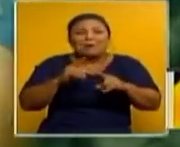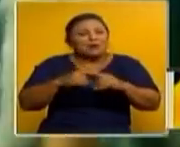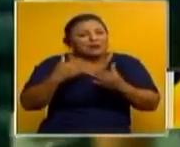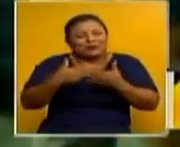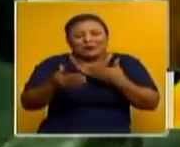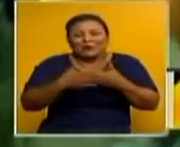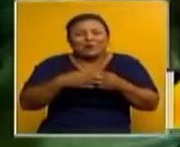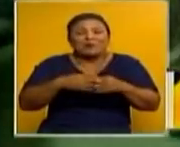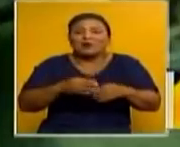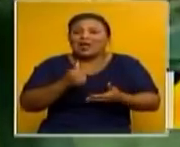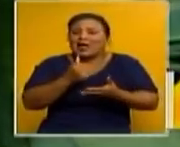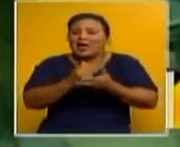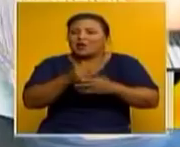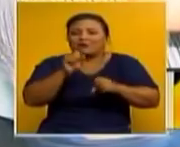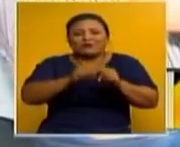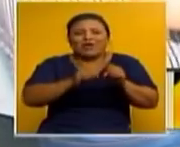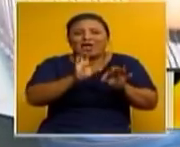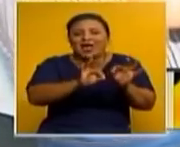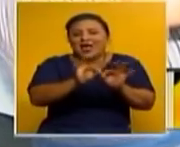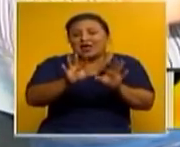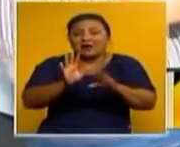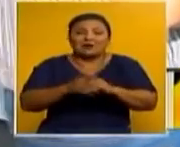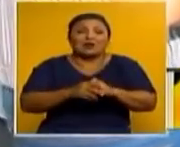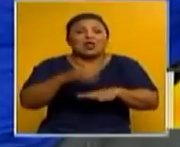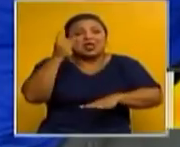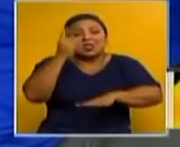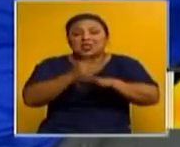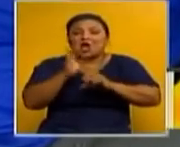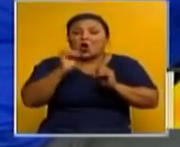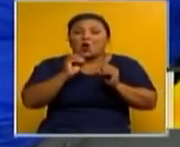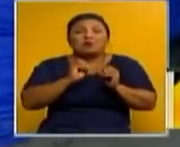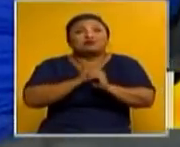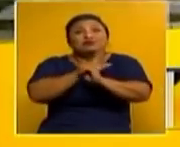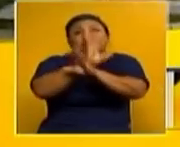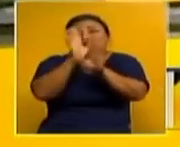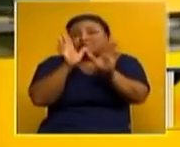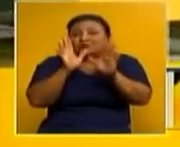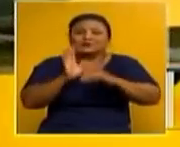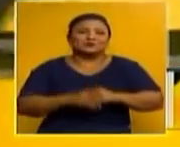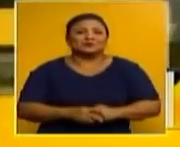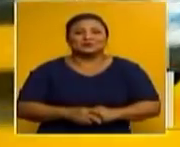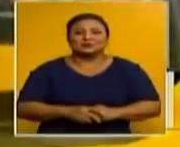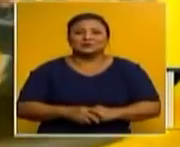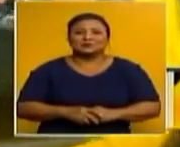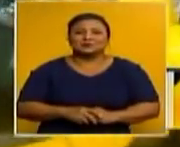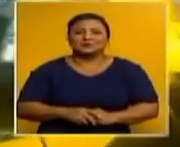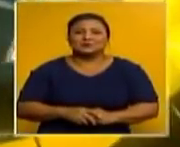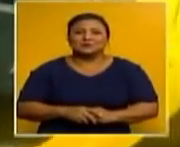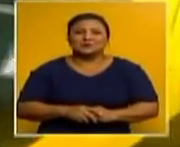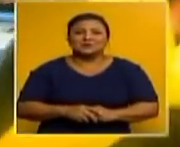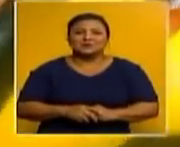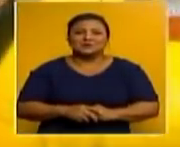a sus clientes, ya sea en el día o en la madrugada. Alex Vargas, Noticiero